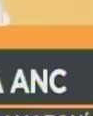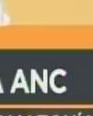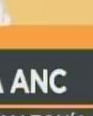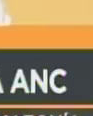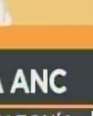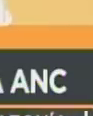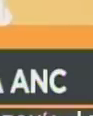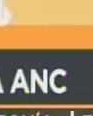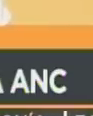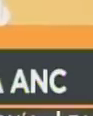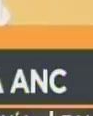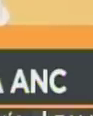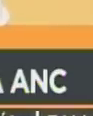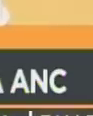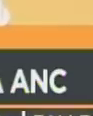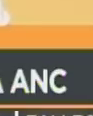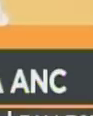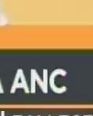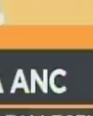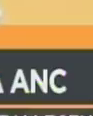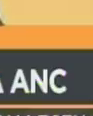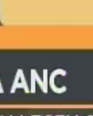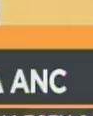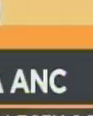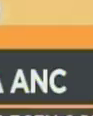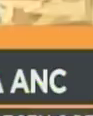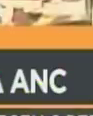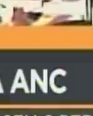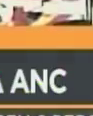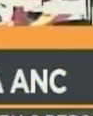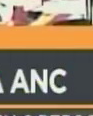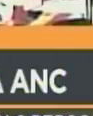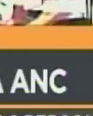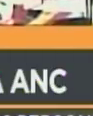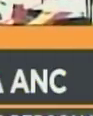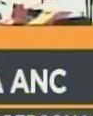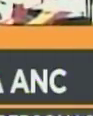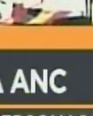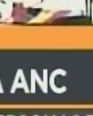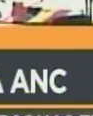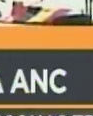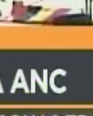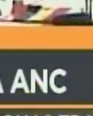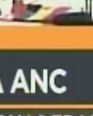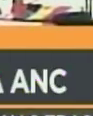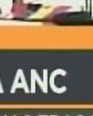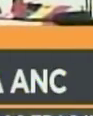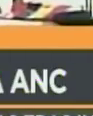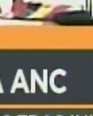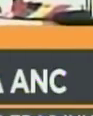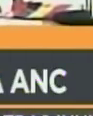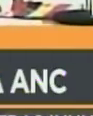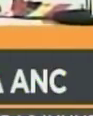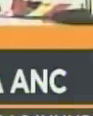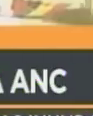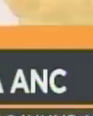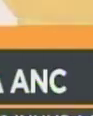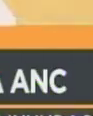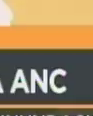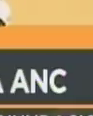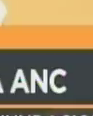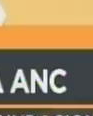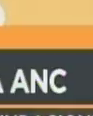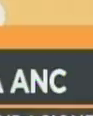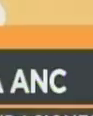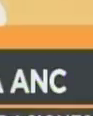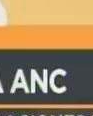1 de octubre, porque nuestro homenaje a Robert es entregar el primer parte, las primeras propuestas, ideas de la juventud venezolana